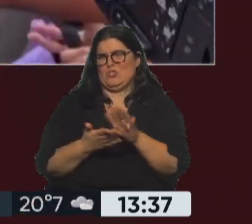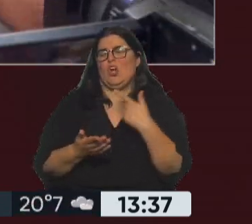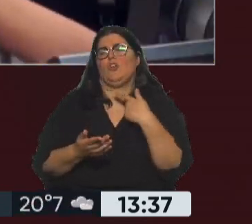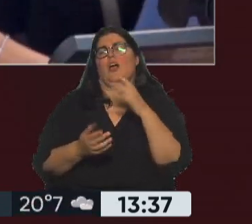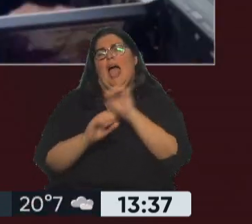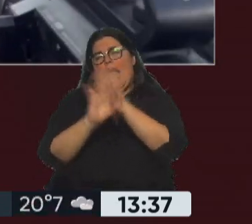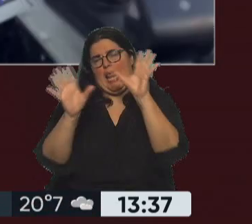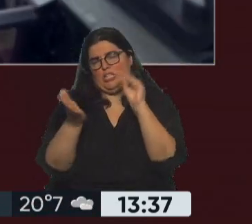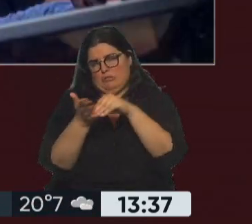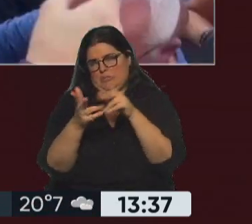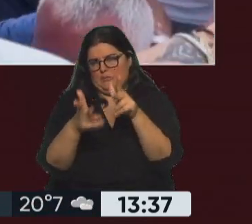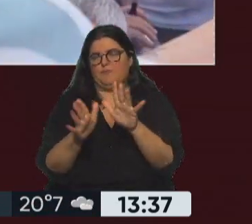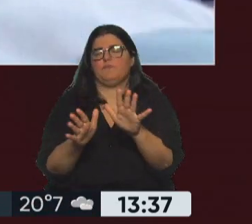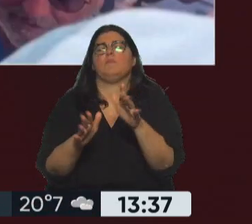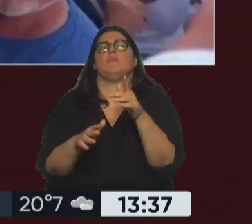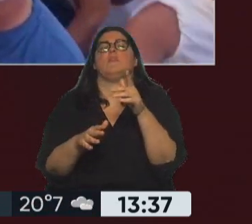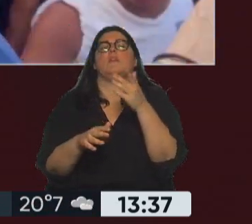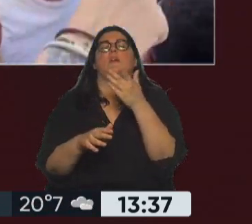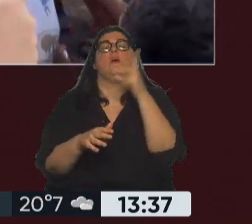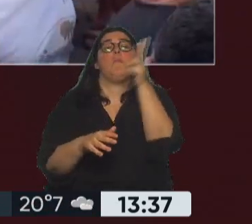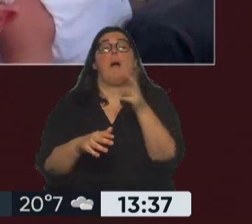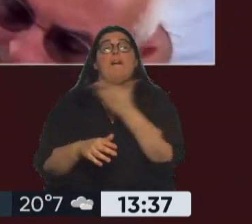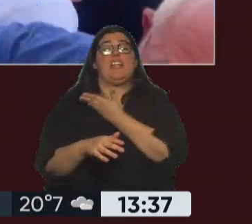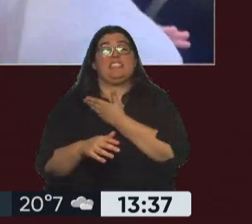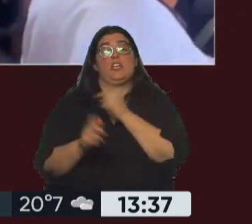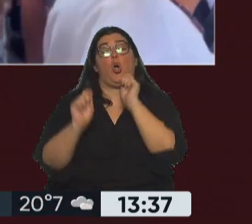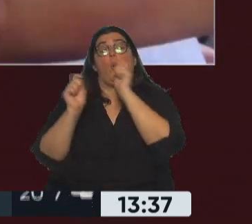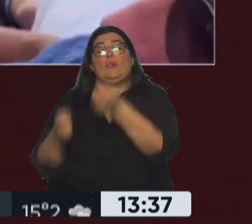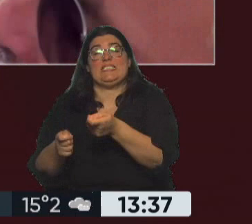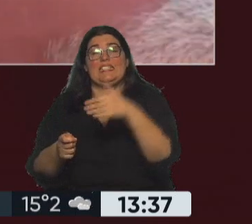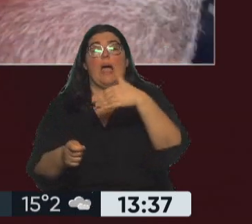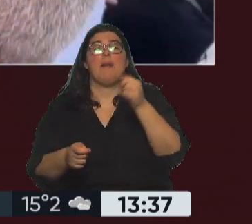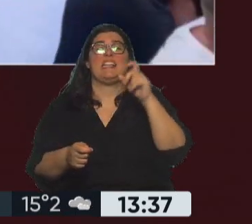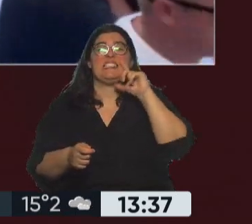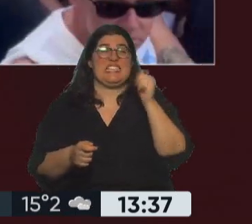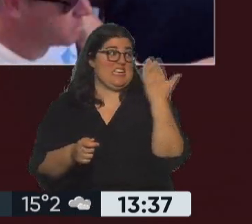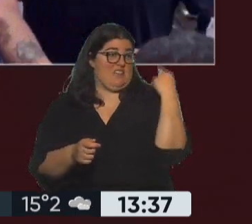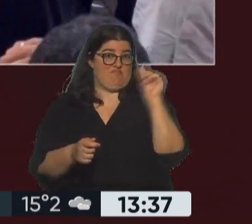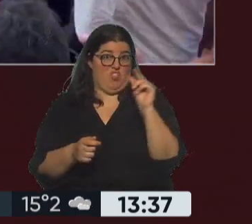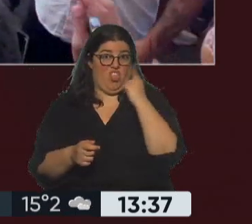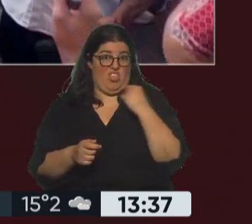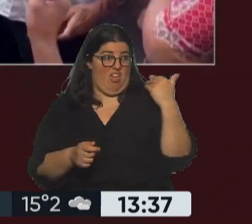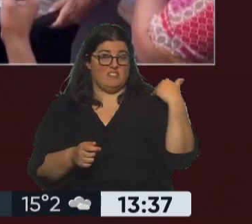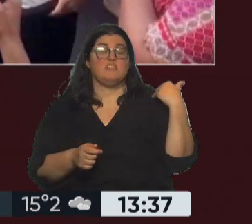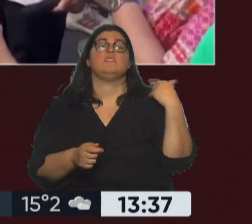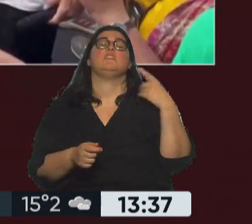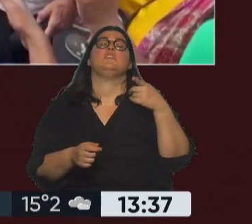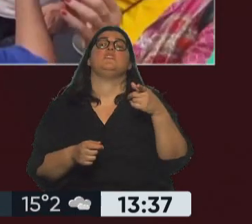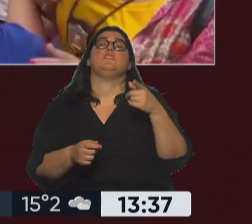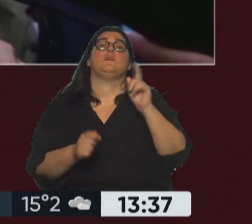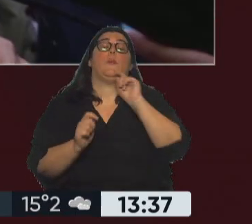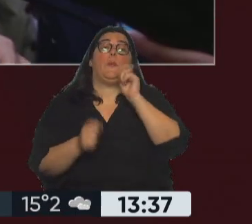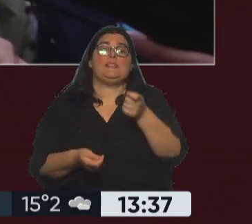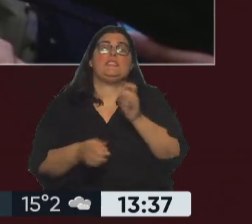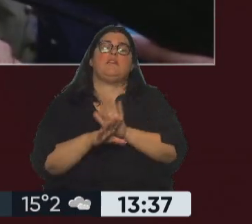pie, la visita del Papa Francisco a Marsella durante estos últimos días, en los cuales también nuevamente vuelve a poner en